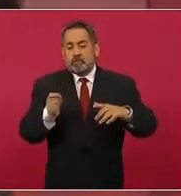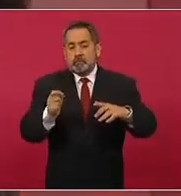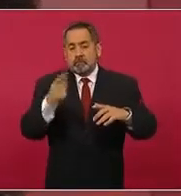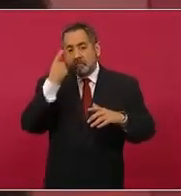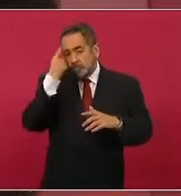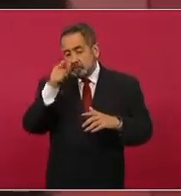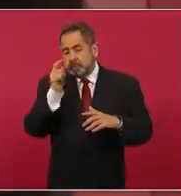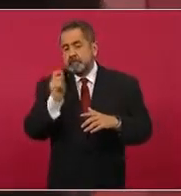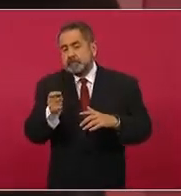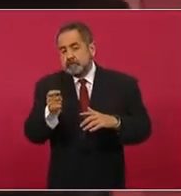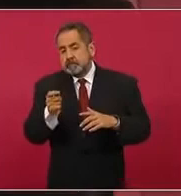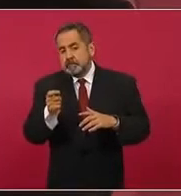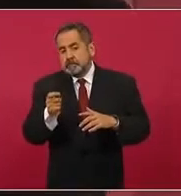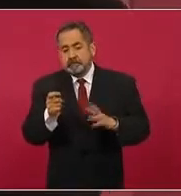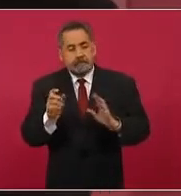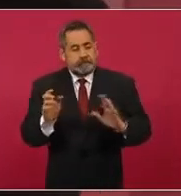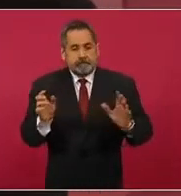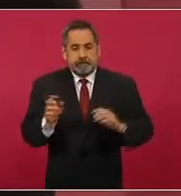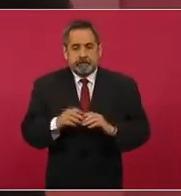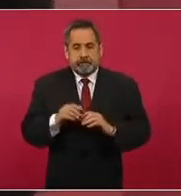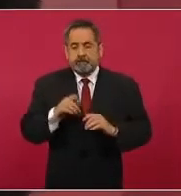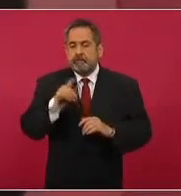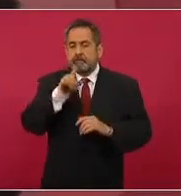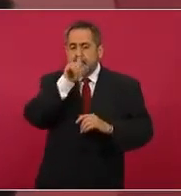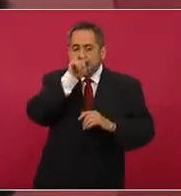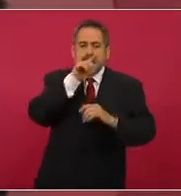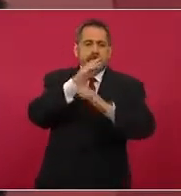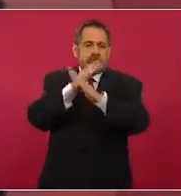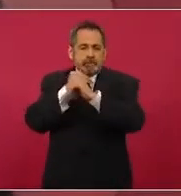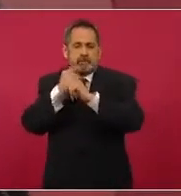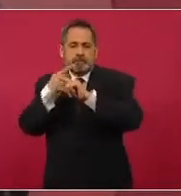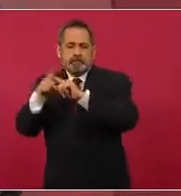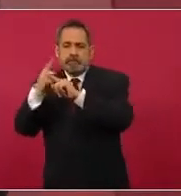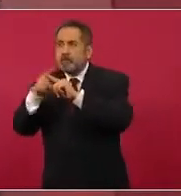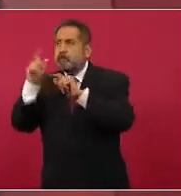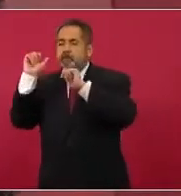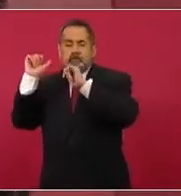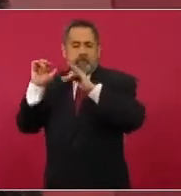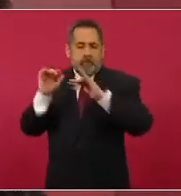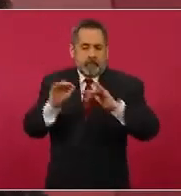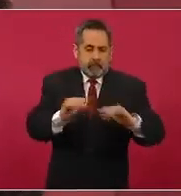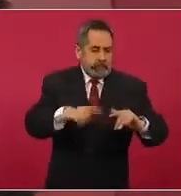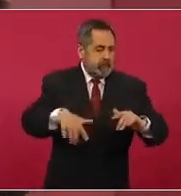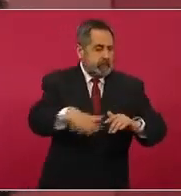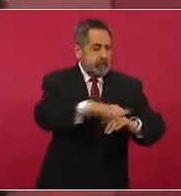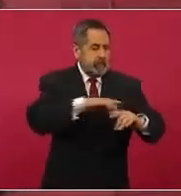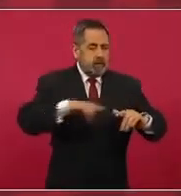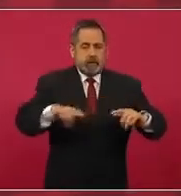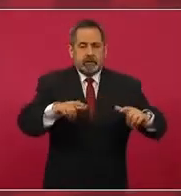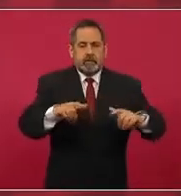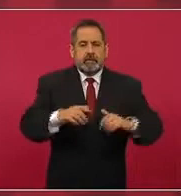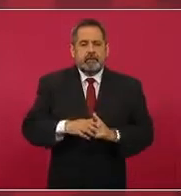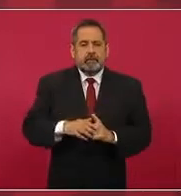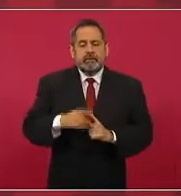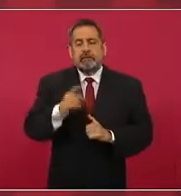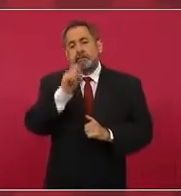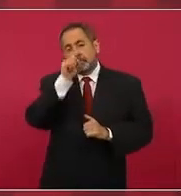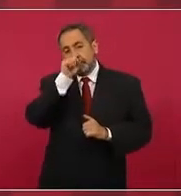para aves, y sí un centro